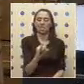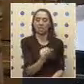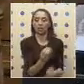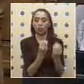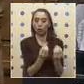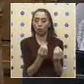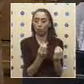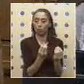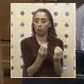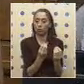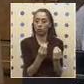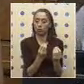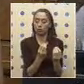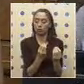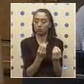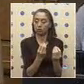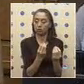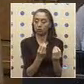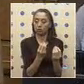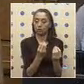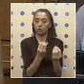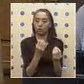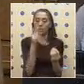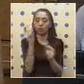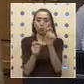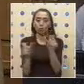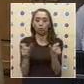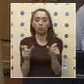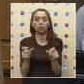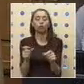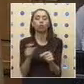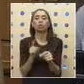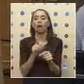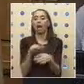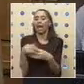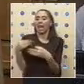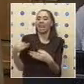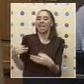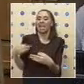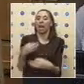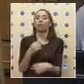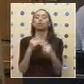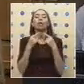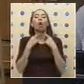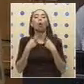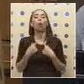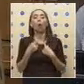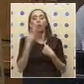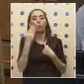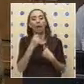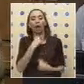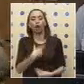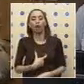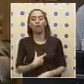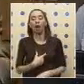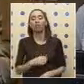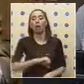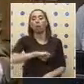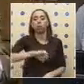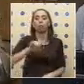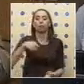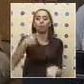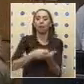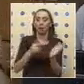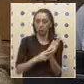para que persiga un delito elegante de cuello blanco y corbata? Pero, ¿cómo es posible?